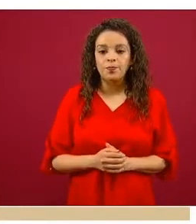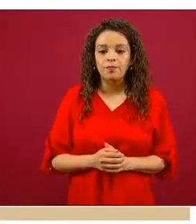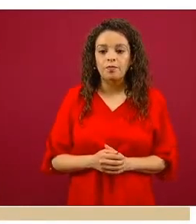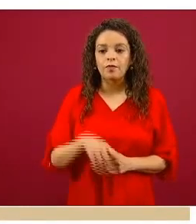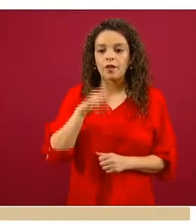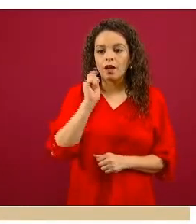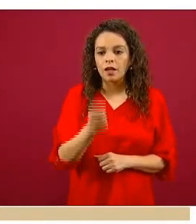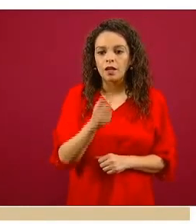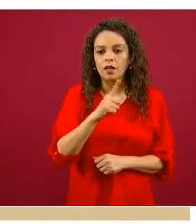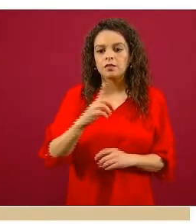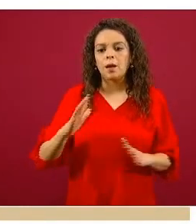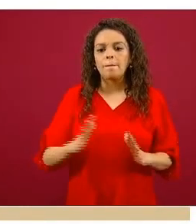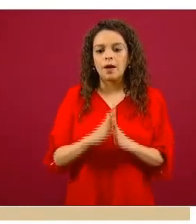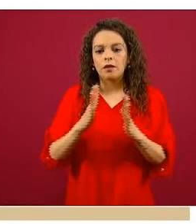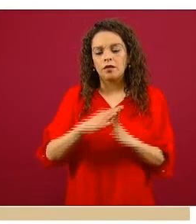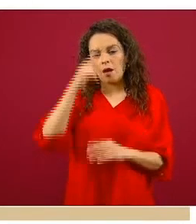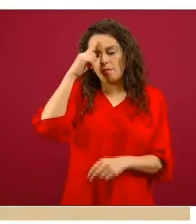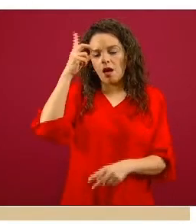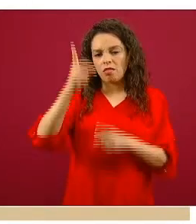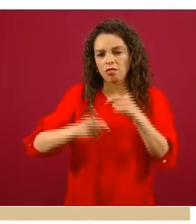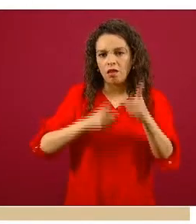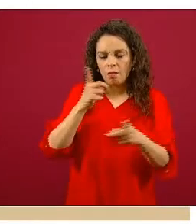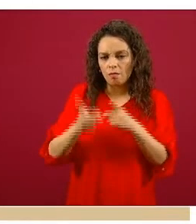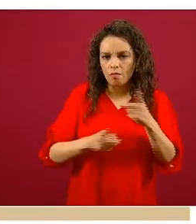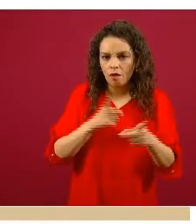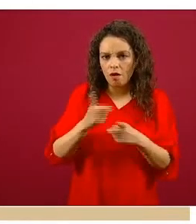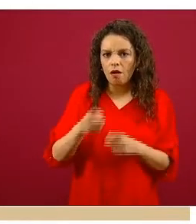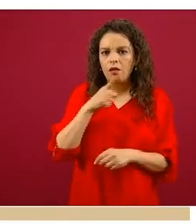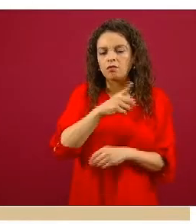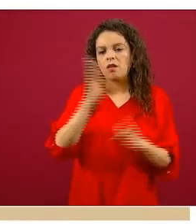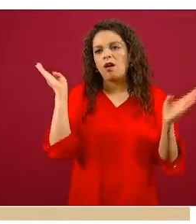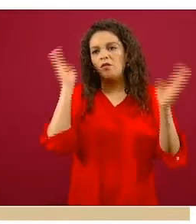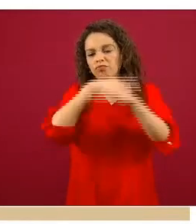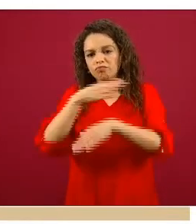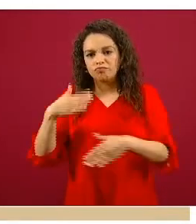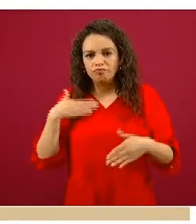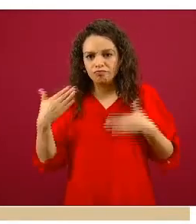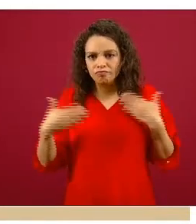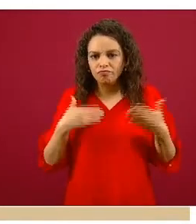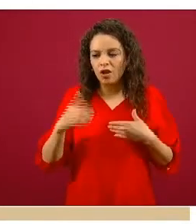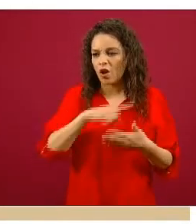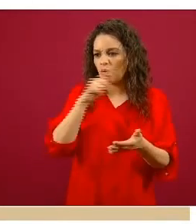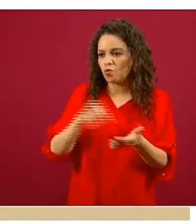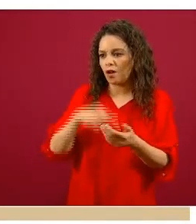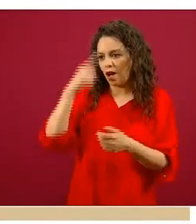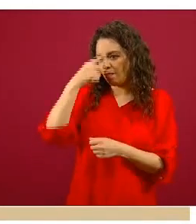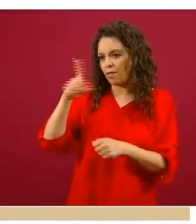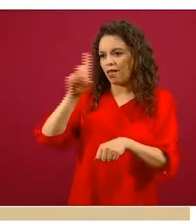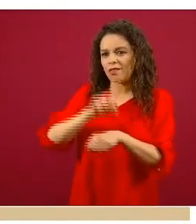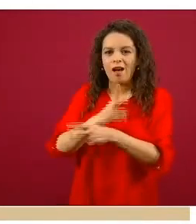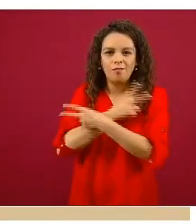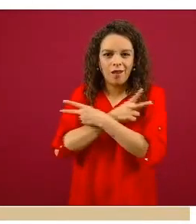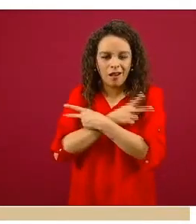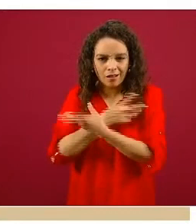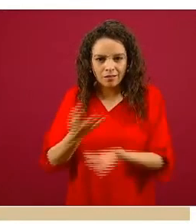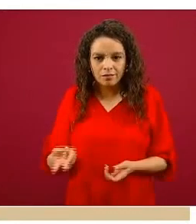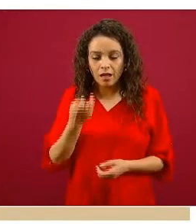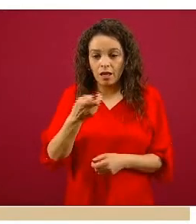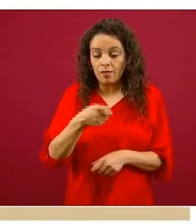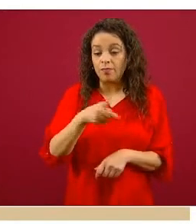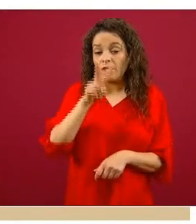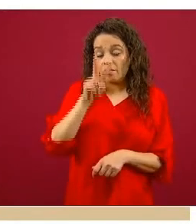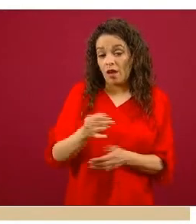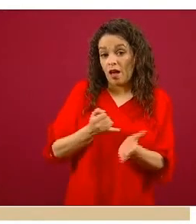de reporte, recreación, vacaciones en nuestros centros vacacionales. Estamos trabajando muy importantemente para